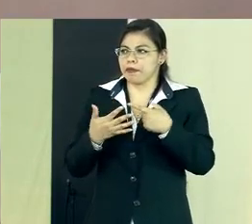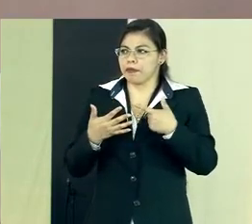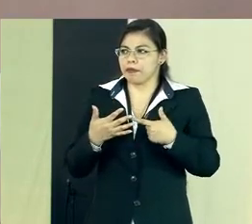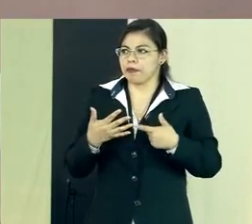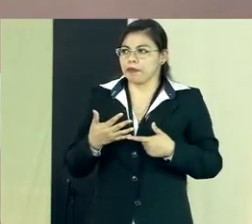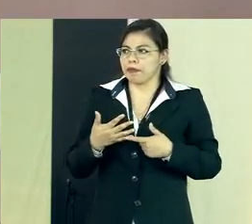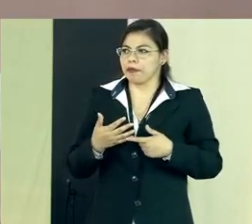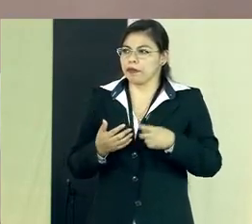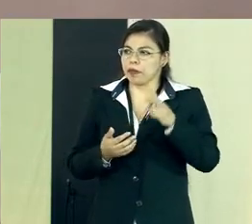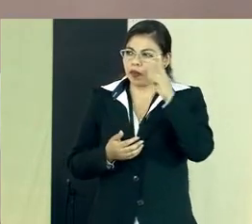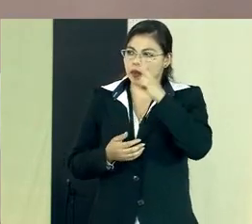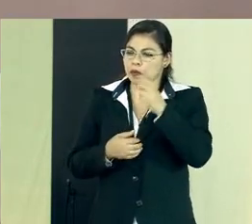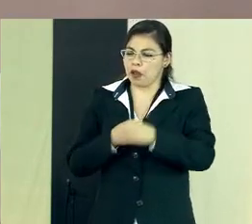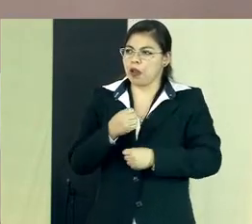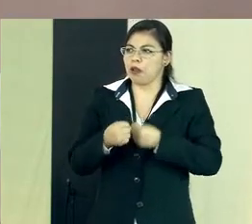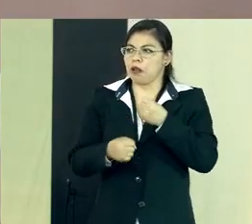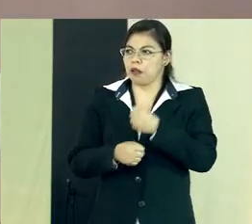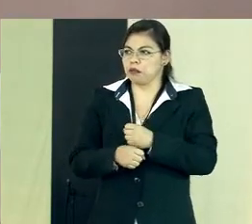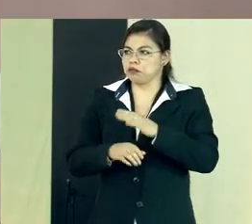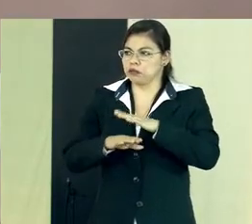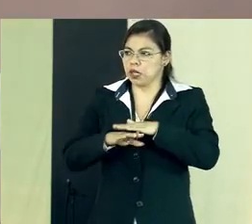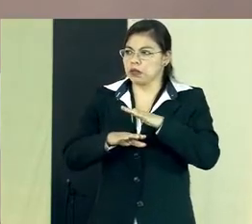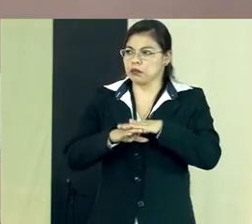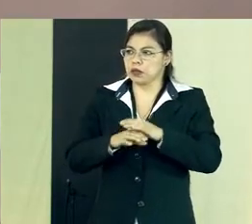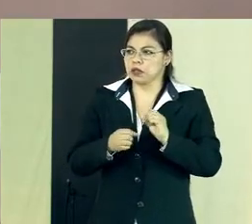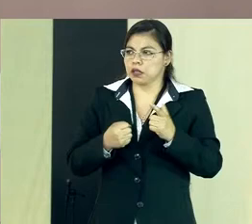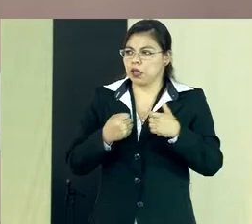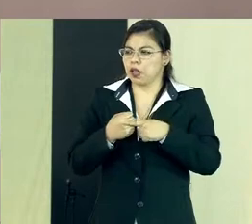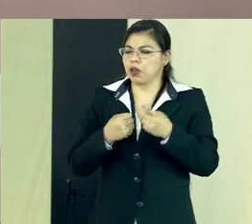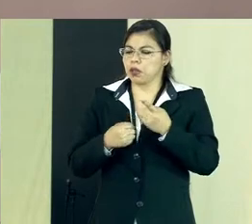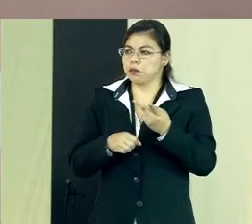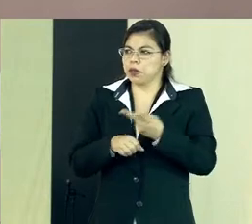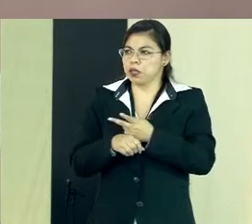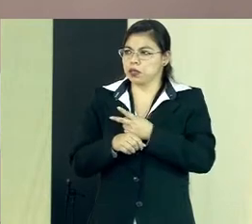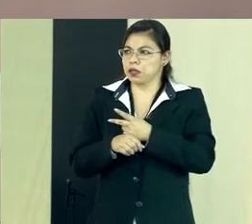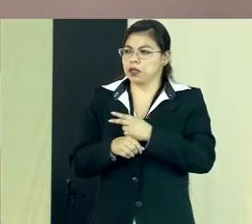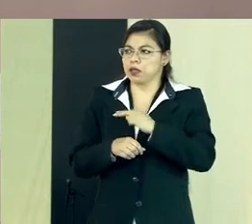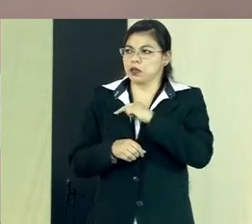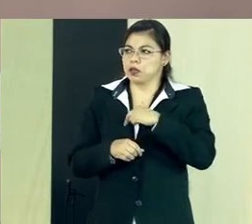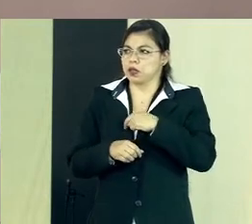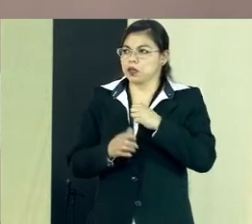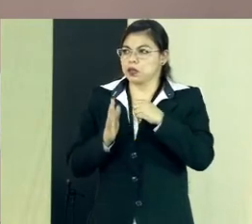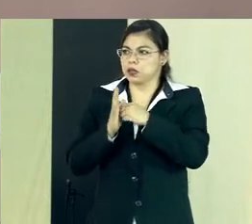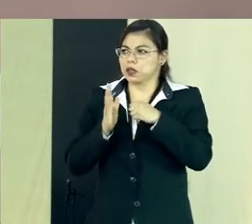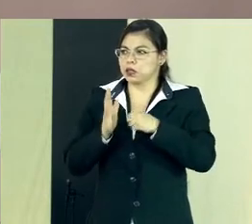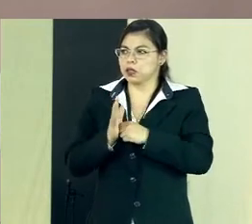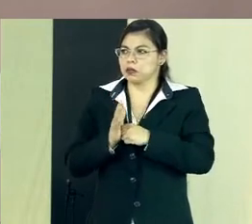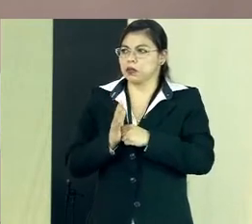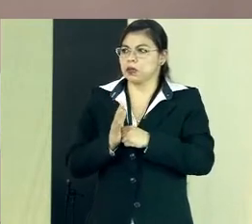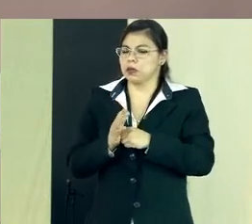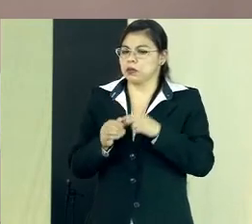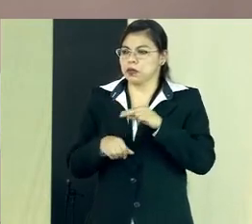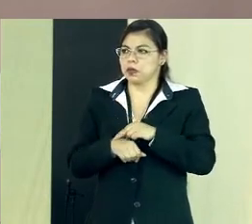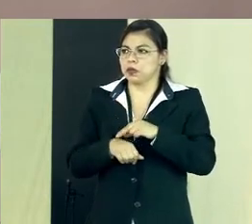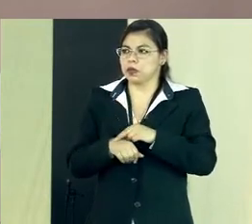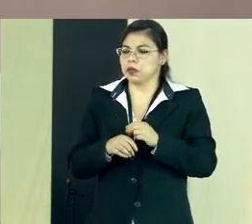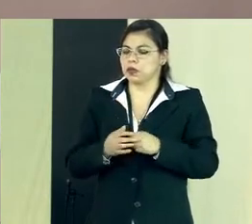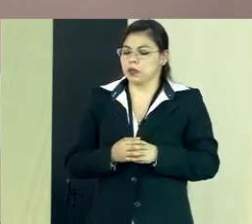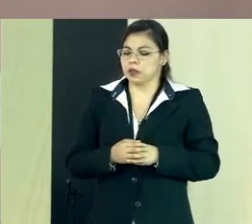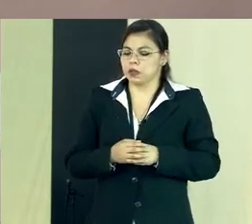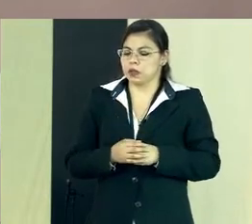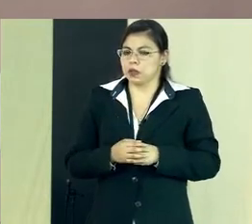algo grave está pasando con nuestro sistema médico esta